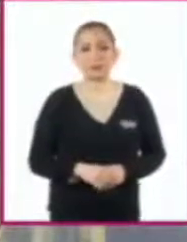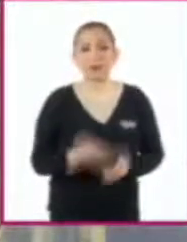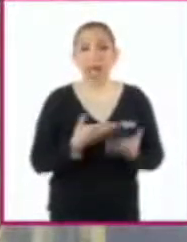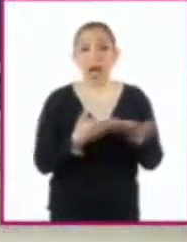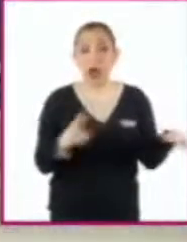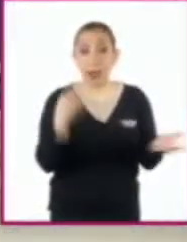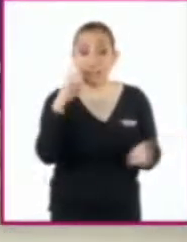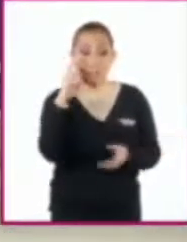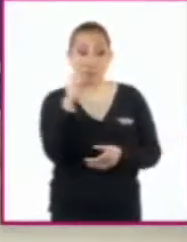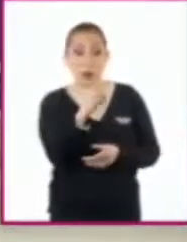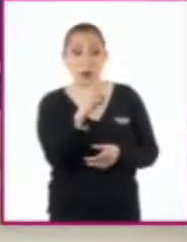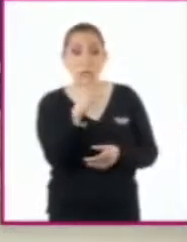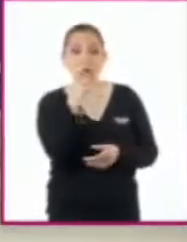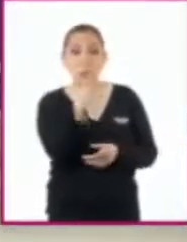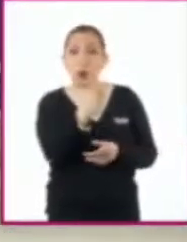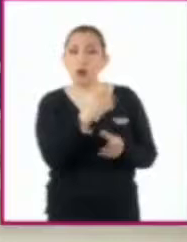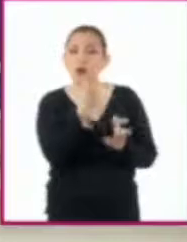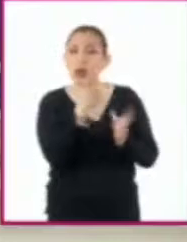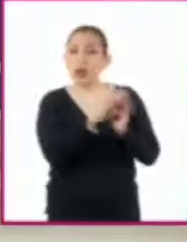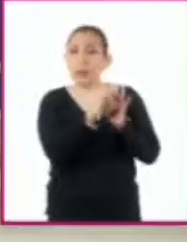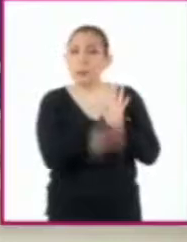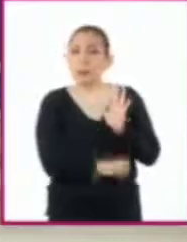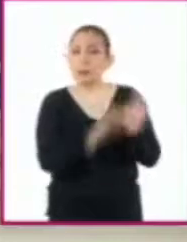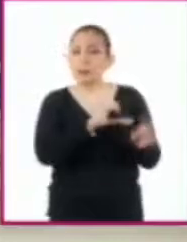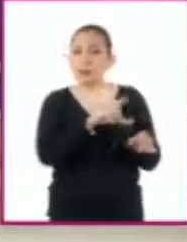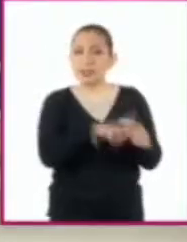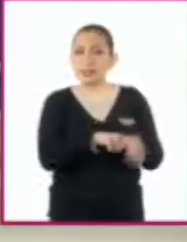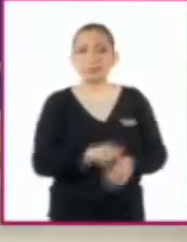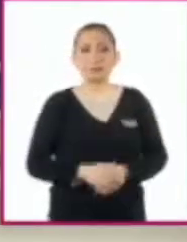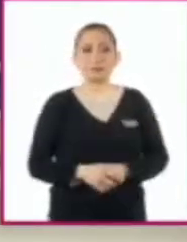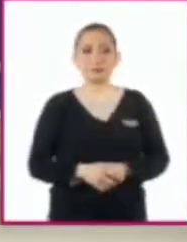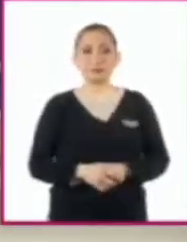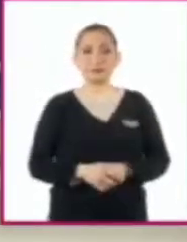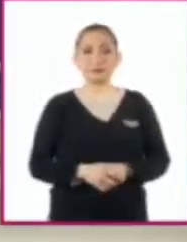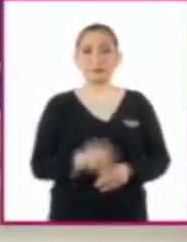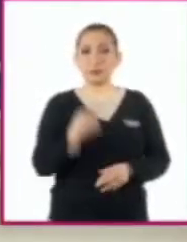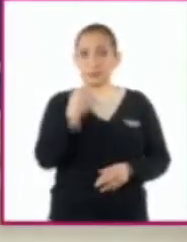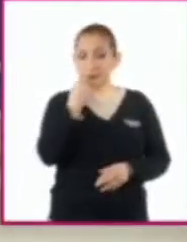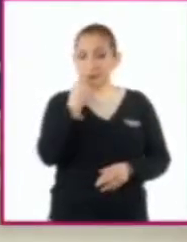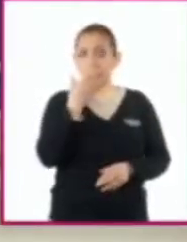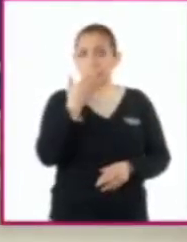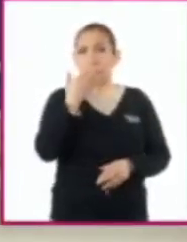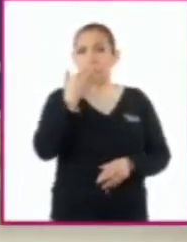Ahora revisaremos un caso muy especial. Inhalen,